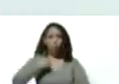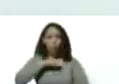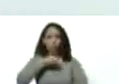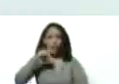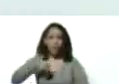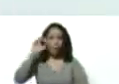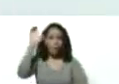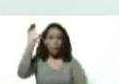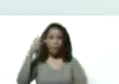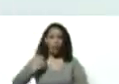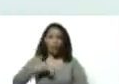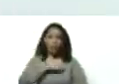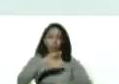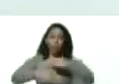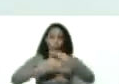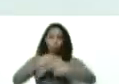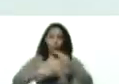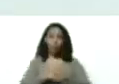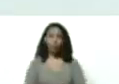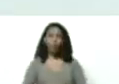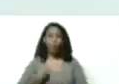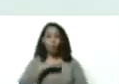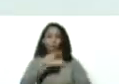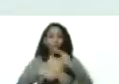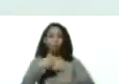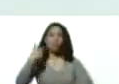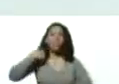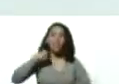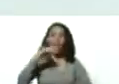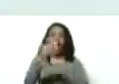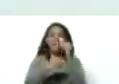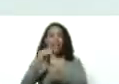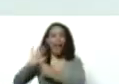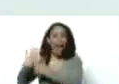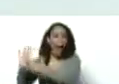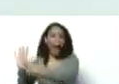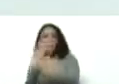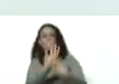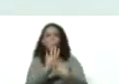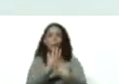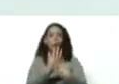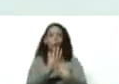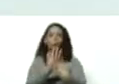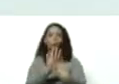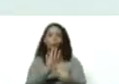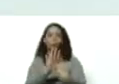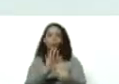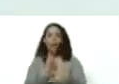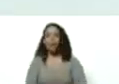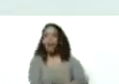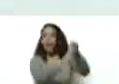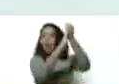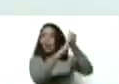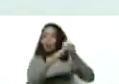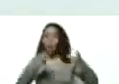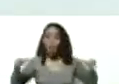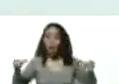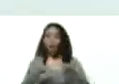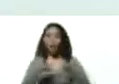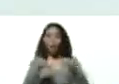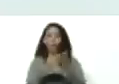y de nuestra revolución. Nuestra revolución tiene que dar ejemplo de liderazgo colectivo,